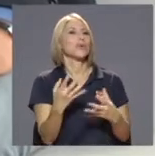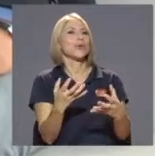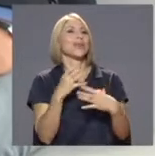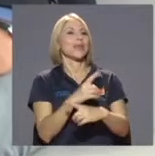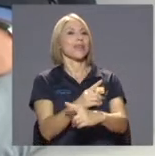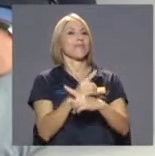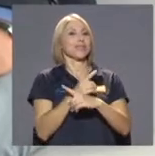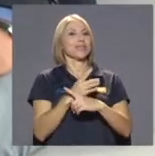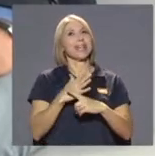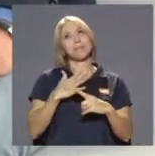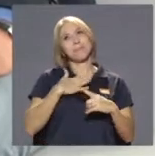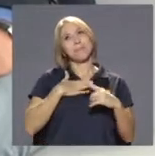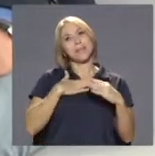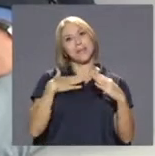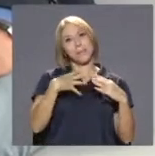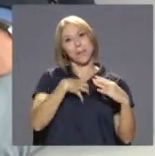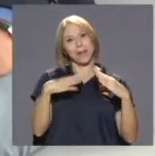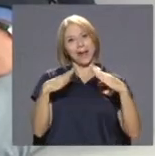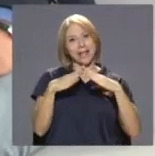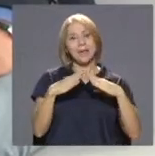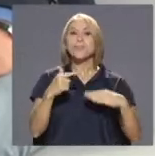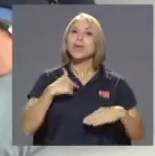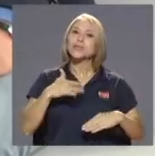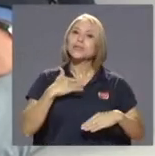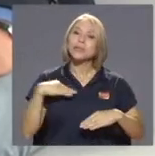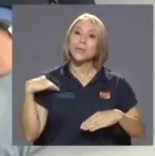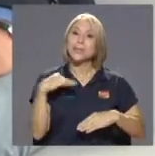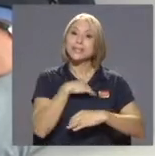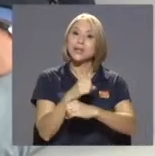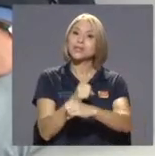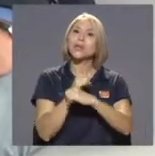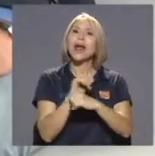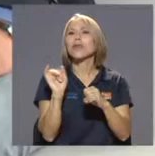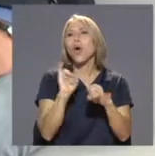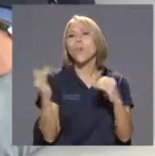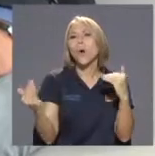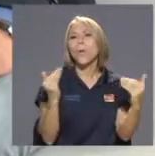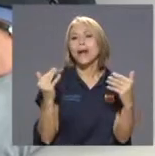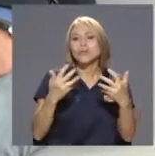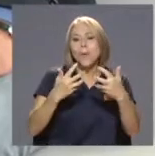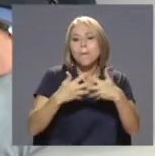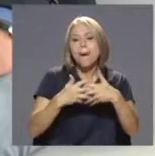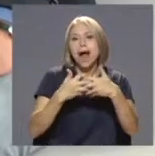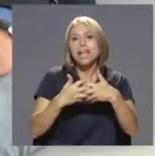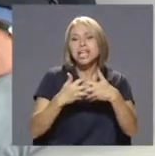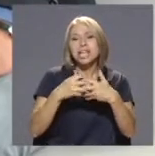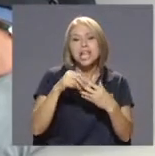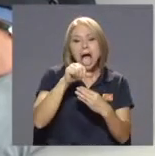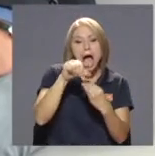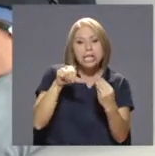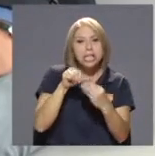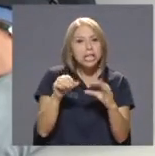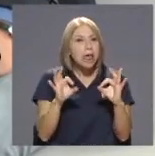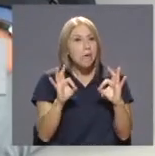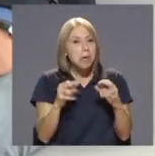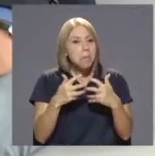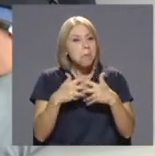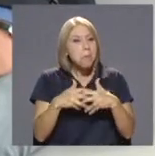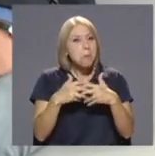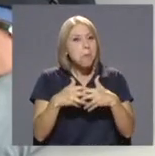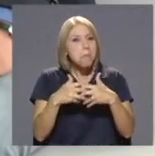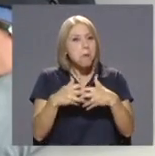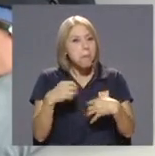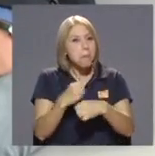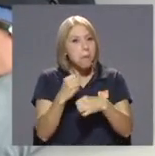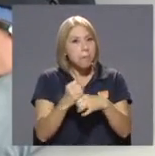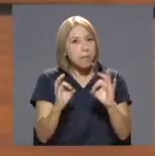propia casa, yo siento que el ministerio es una maquinita que está aceitada de una forma bastante razonable, ¿verdad? pero el tema es que